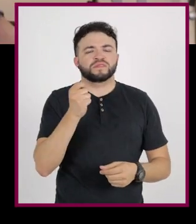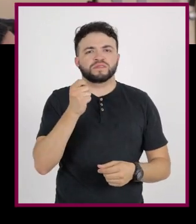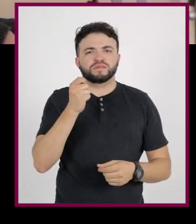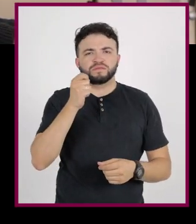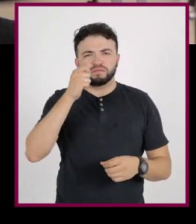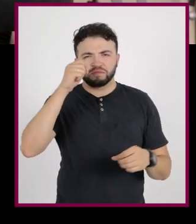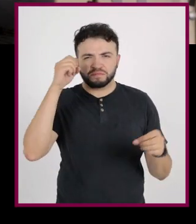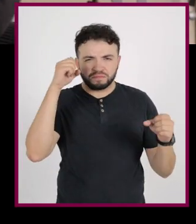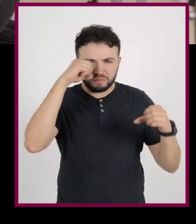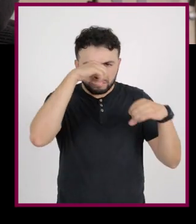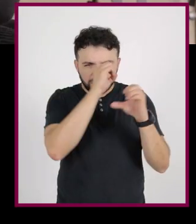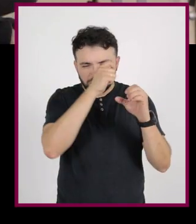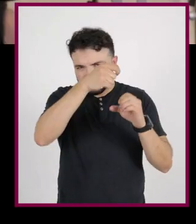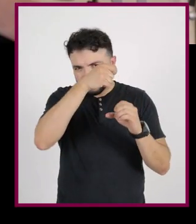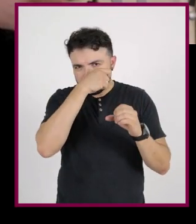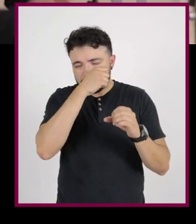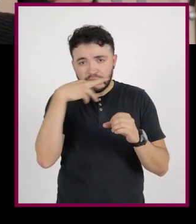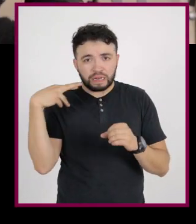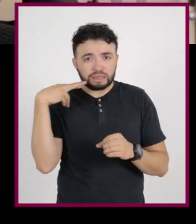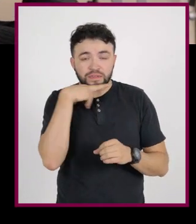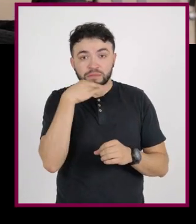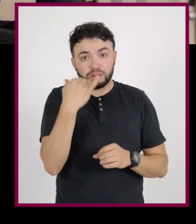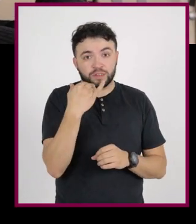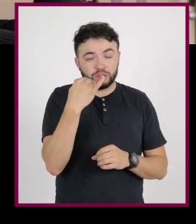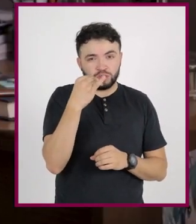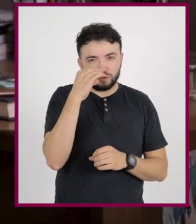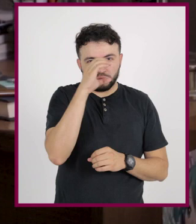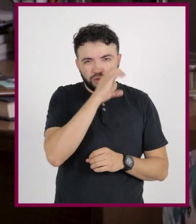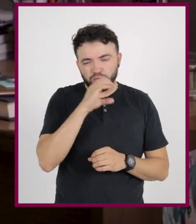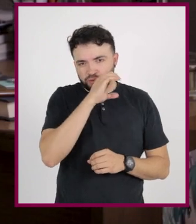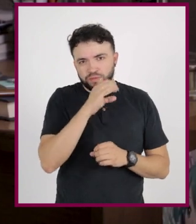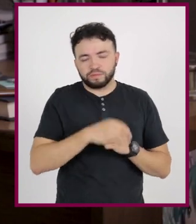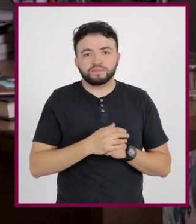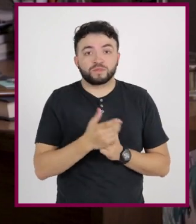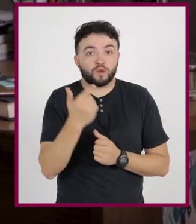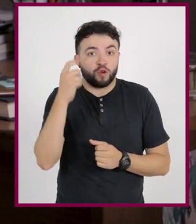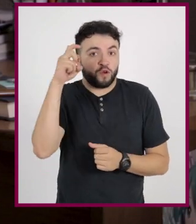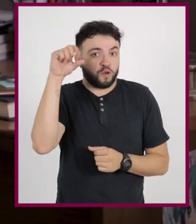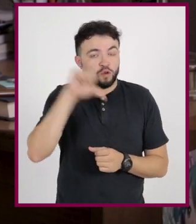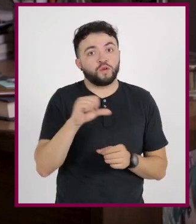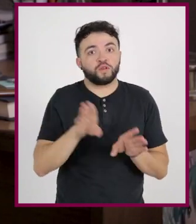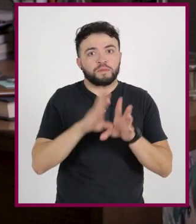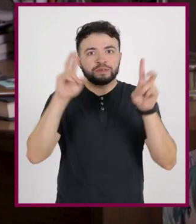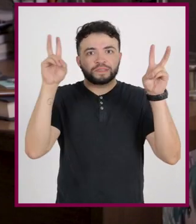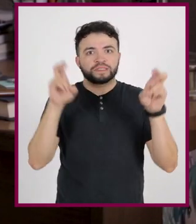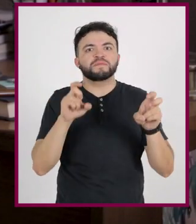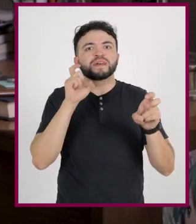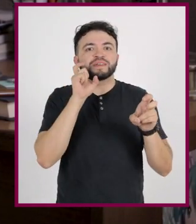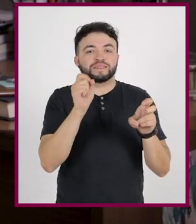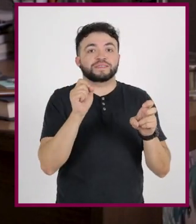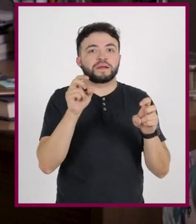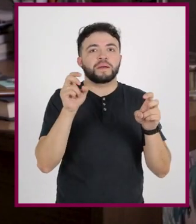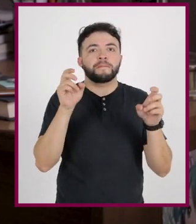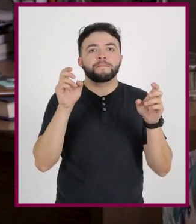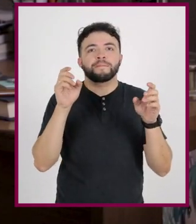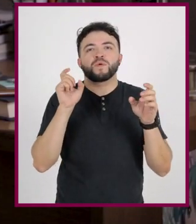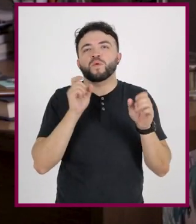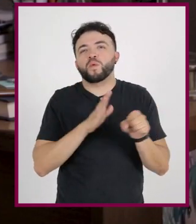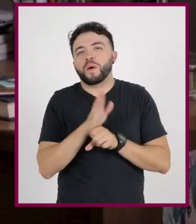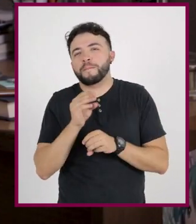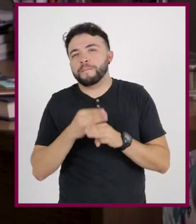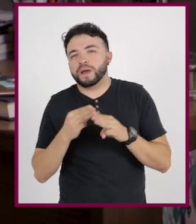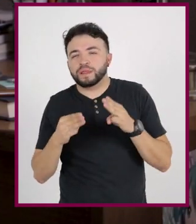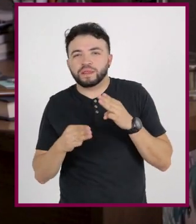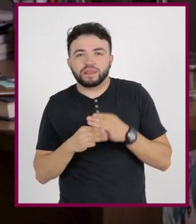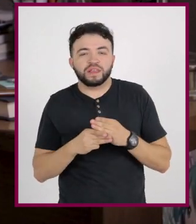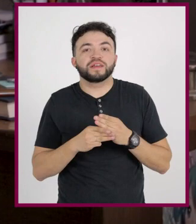investigadores rápidos y curiosos. Amigas y amigos, hoy tenemos un tema que nos va a ayudar un buen con la materia de comunicación.